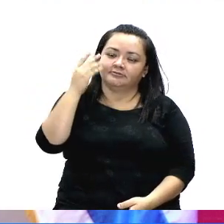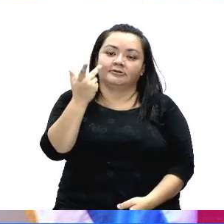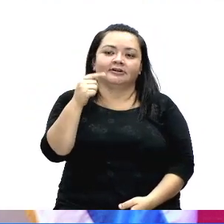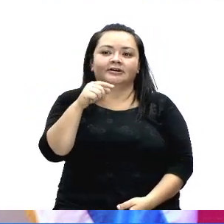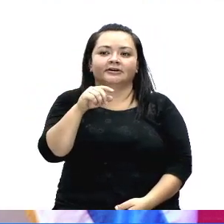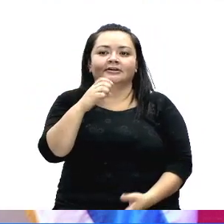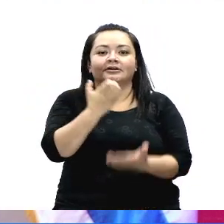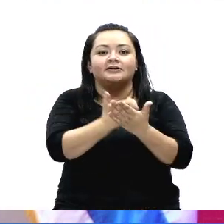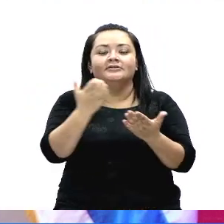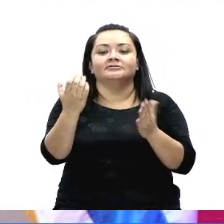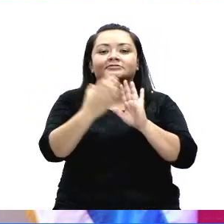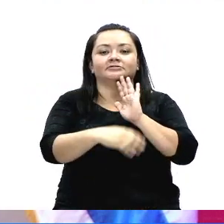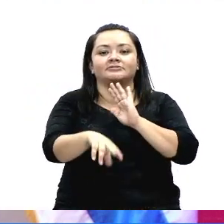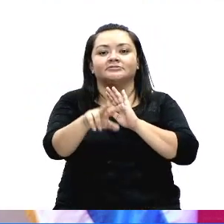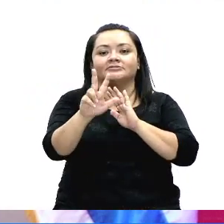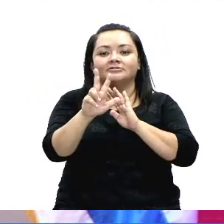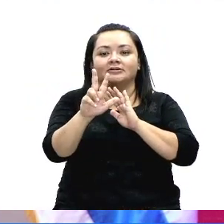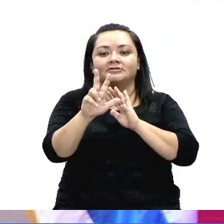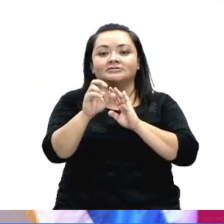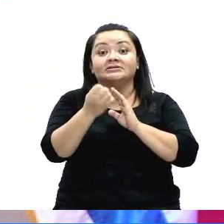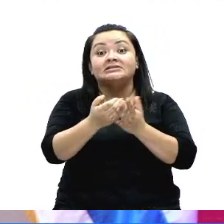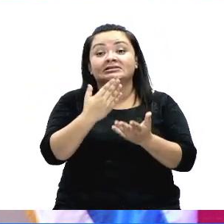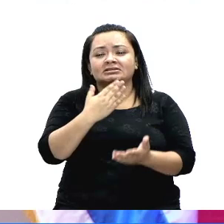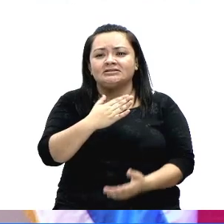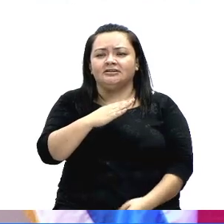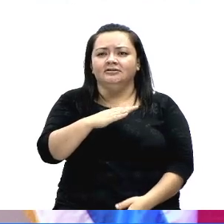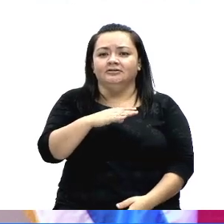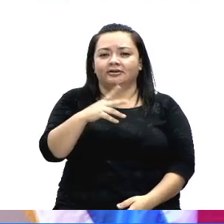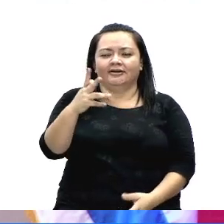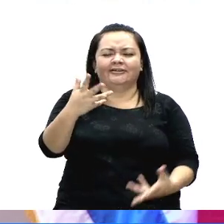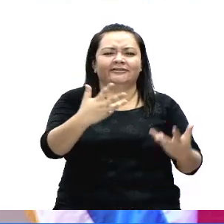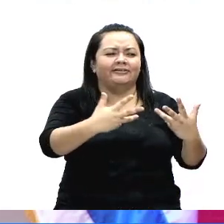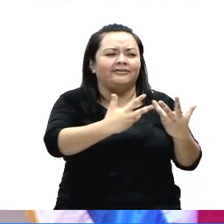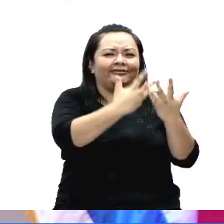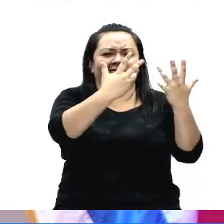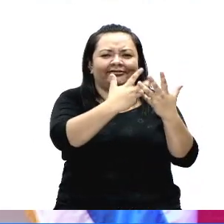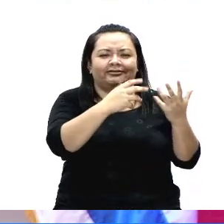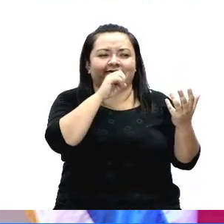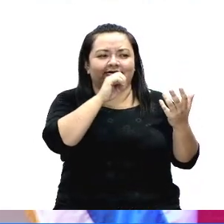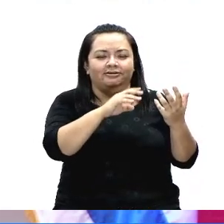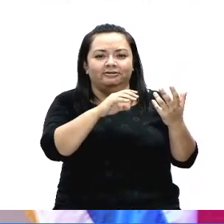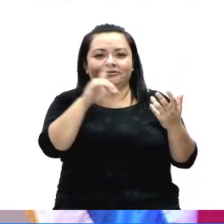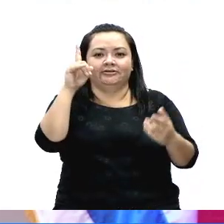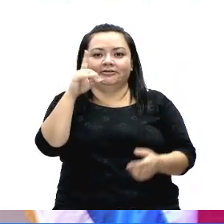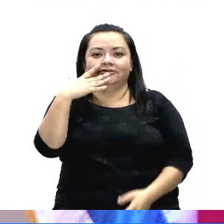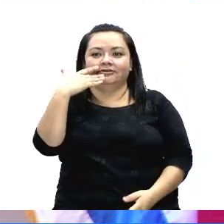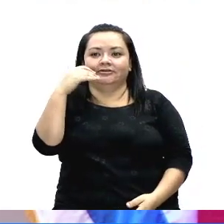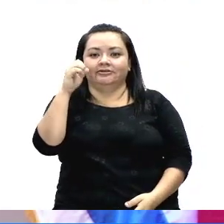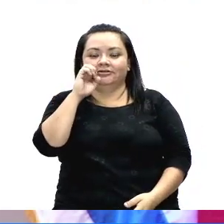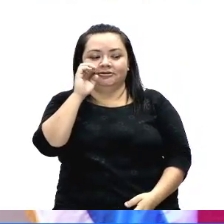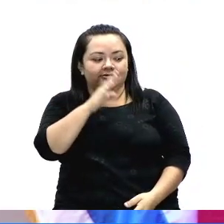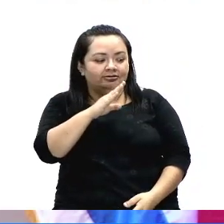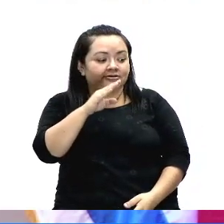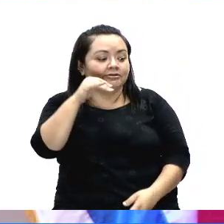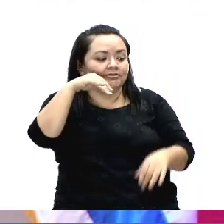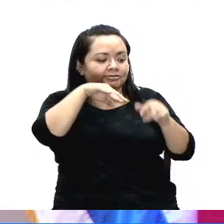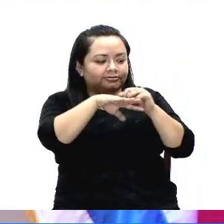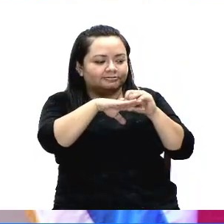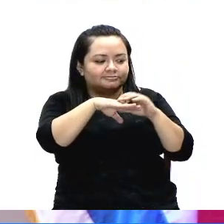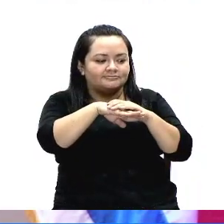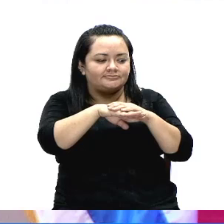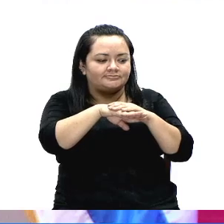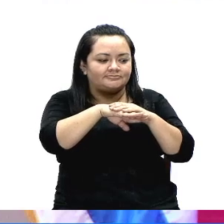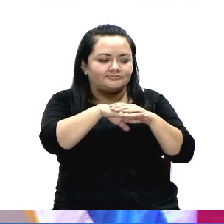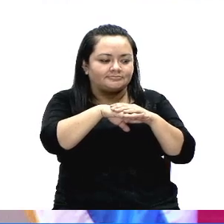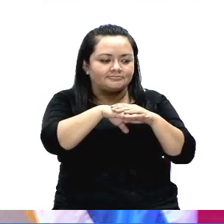en éxodo 3 no lo busque cuando iba a ver la zarza que le dijo dios a moisés quítate las